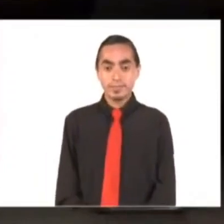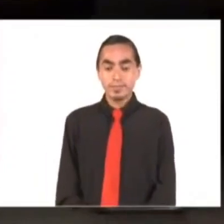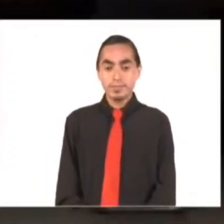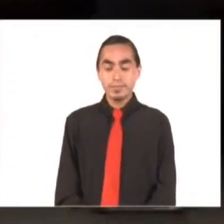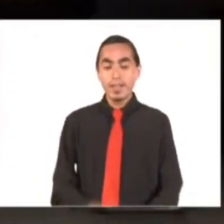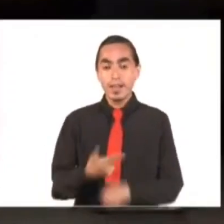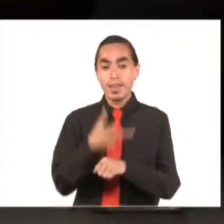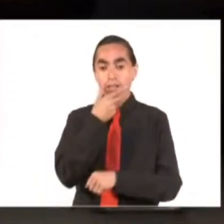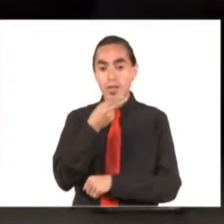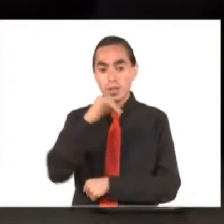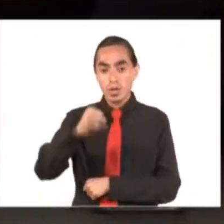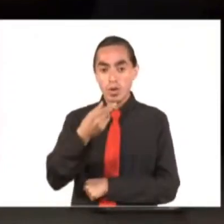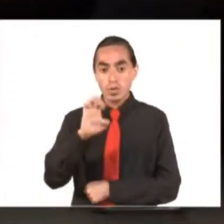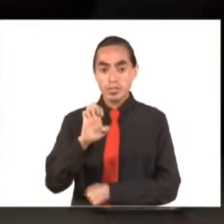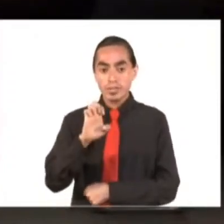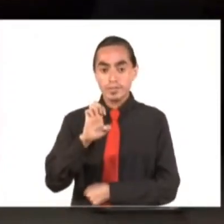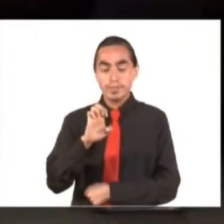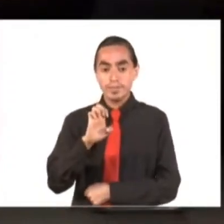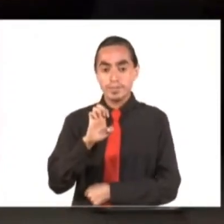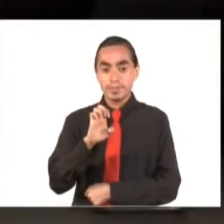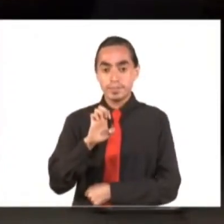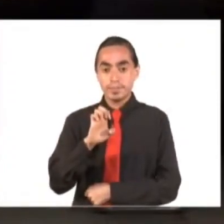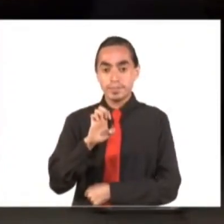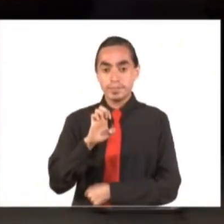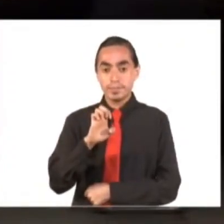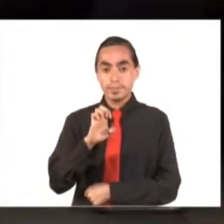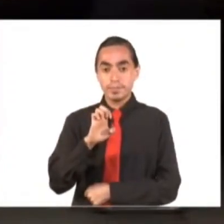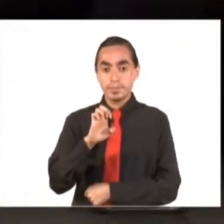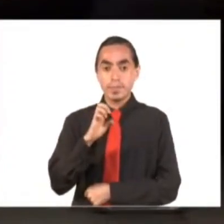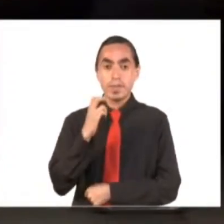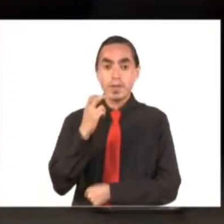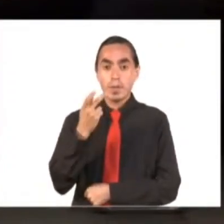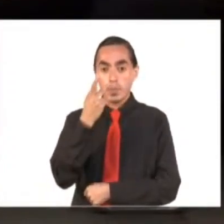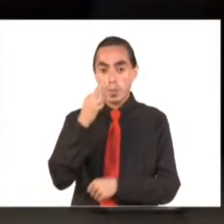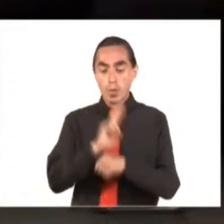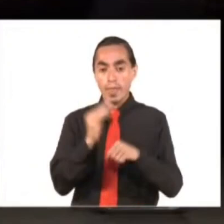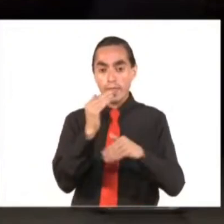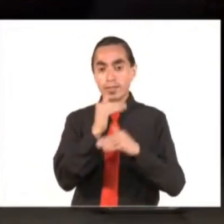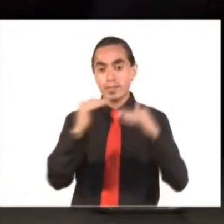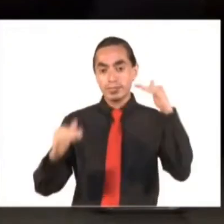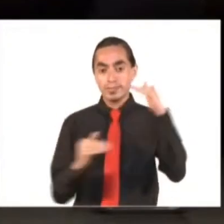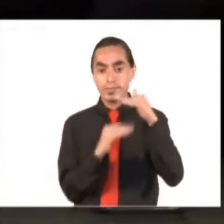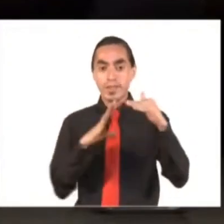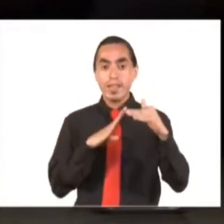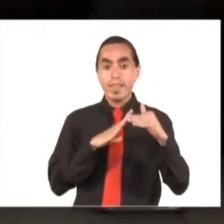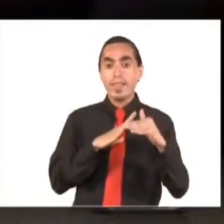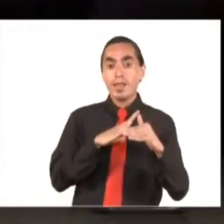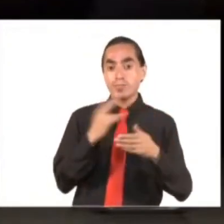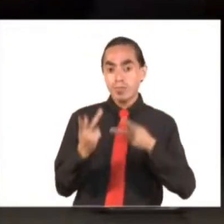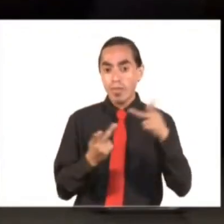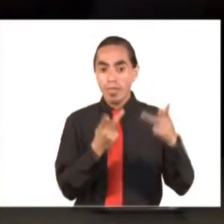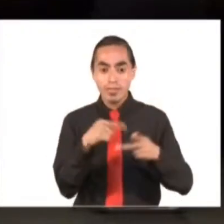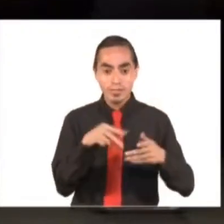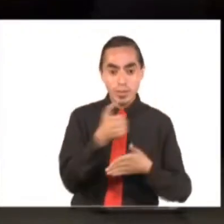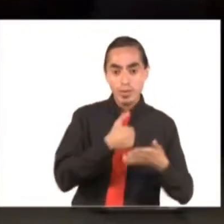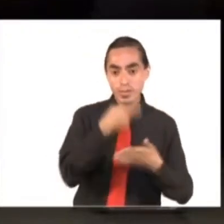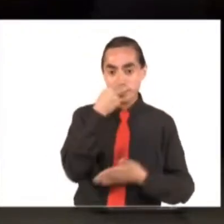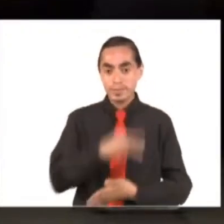El licenciado José Manuel Calva Merino, subprocurador de Legislación y Consulta de la Ciudad de México.